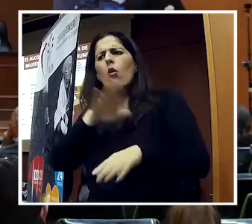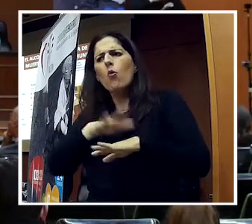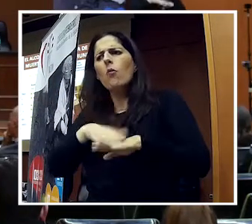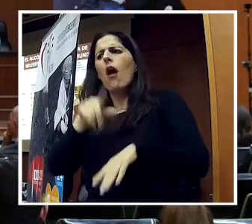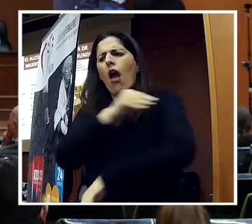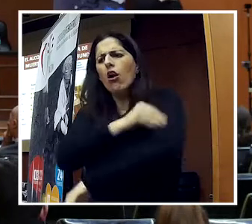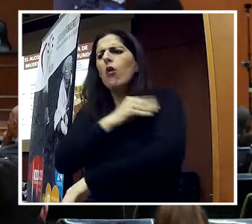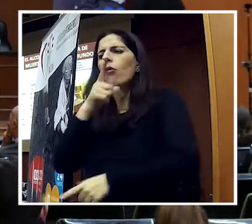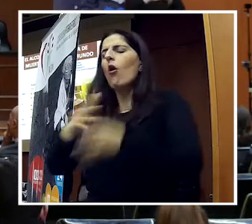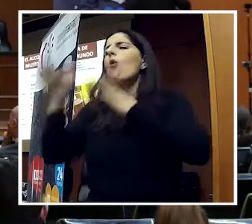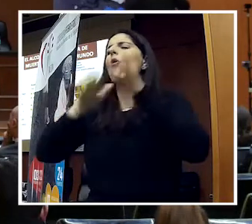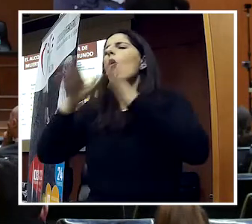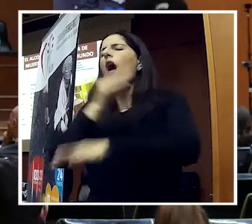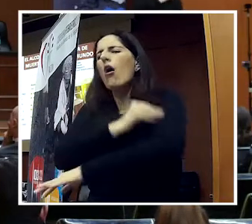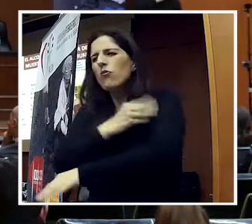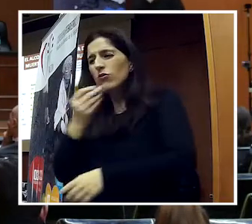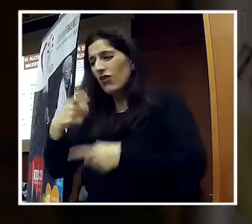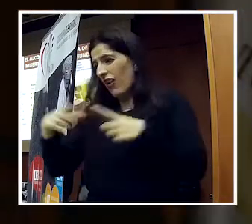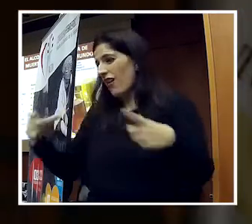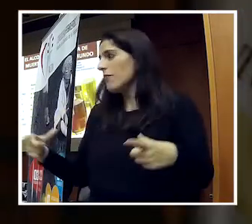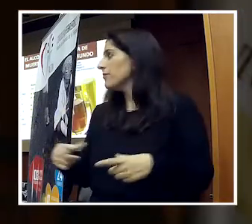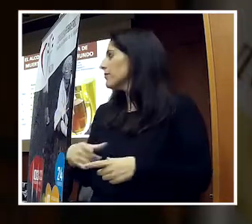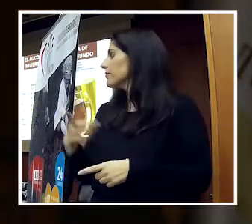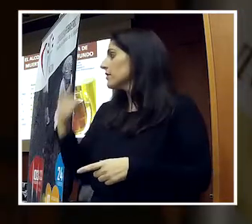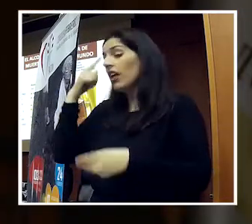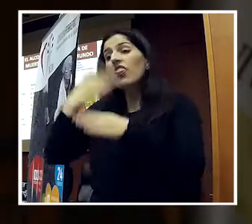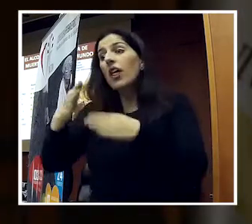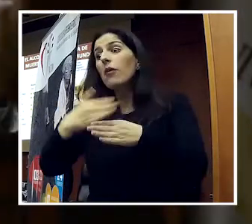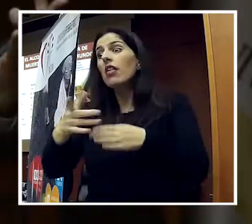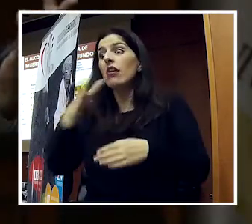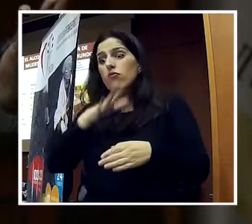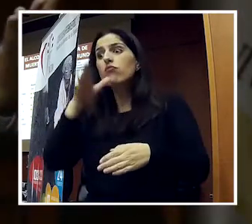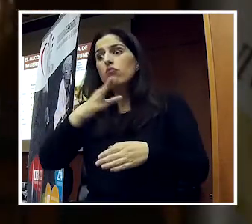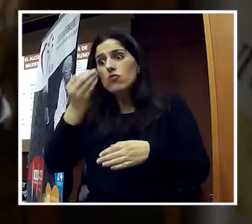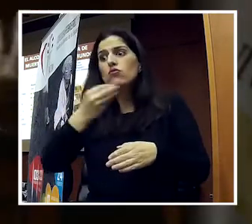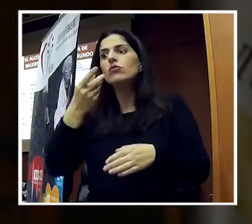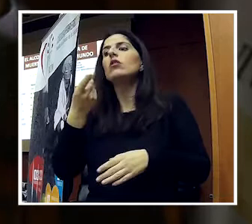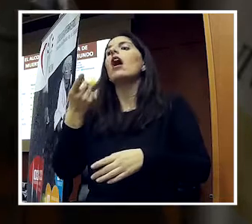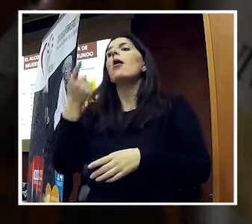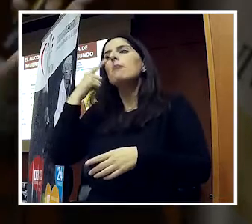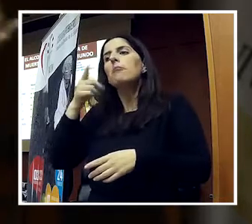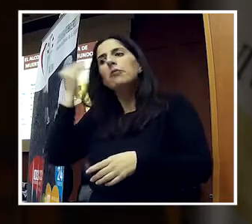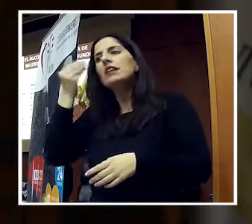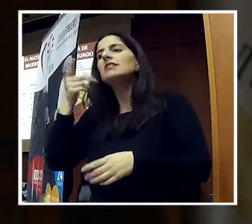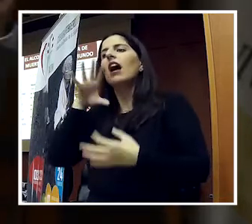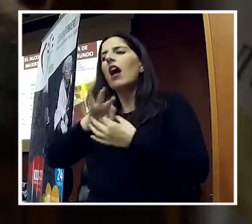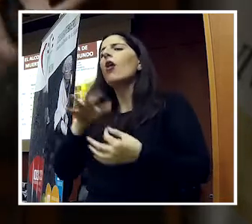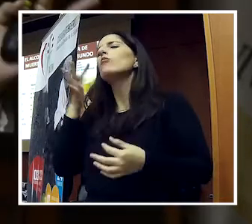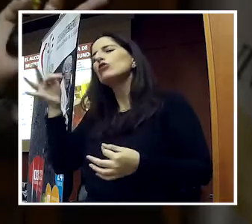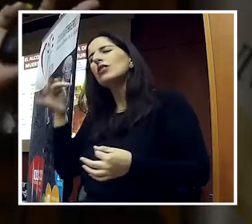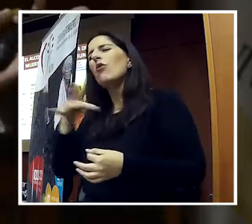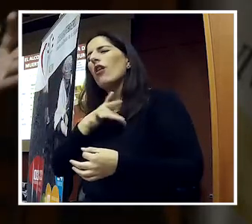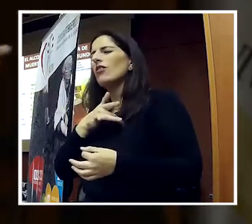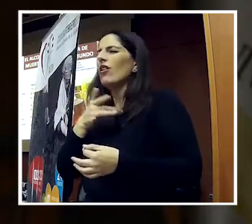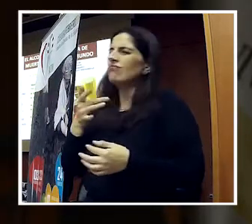nociones de que un consumo muy moderado, sobre todo de bebidas fermentadas como cerveza o alcohol, podría tener un efecto cardiosaludable, habría que dejarlo un poquito porque